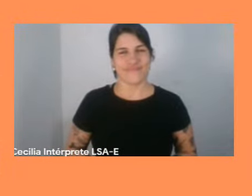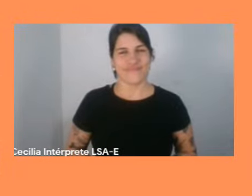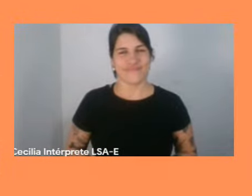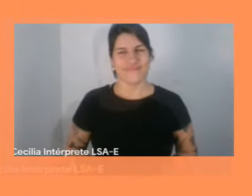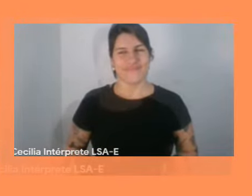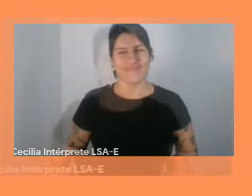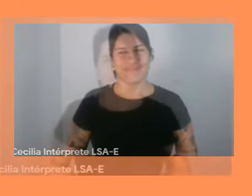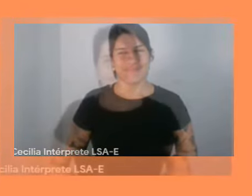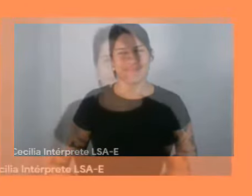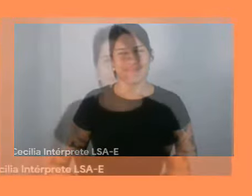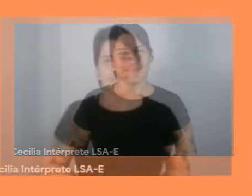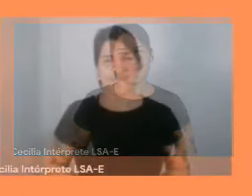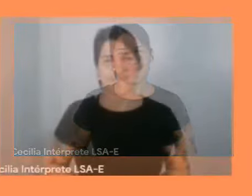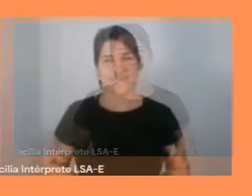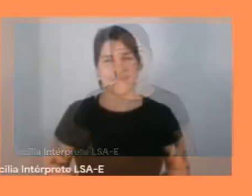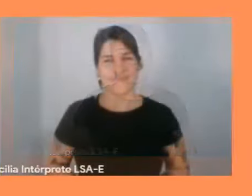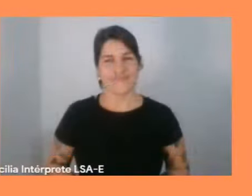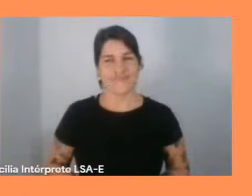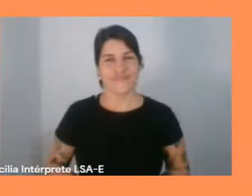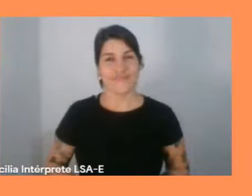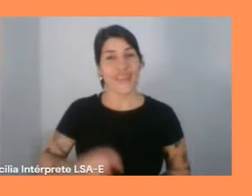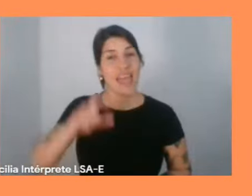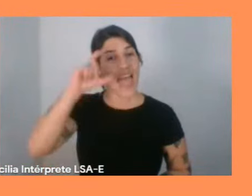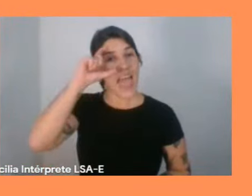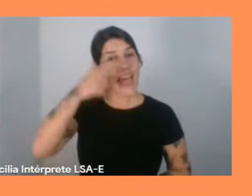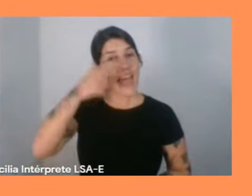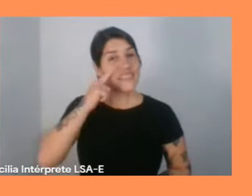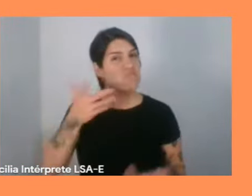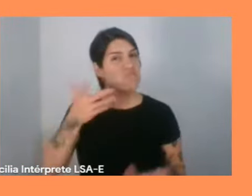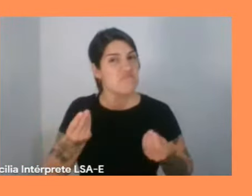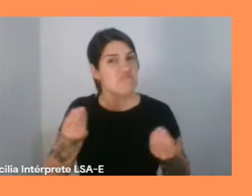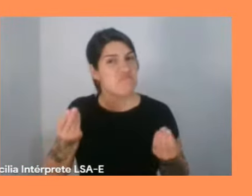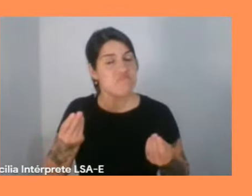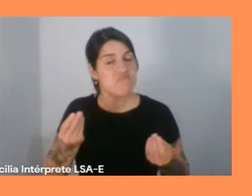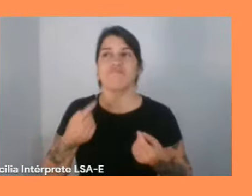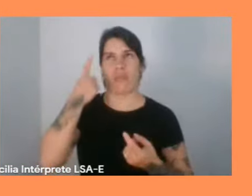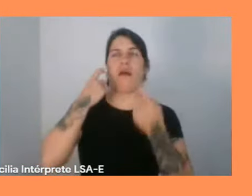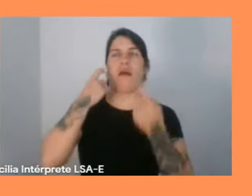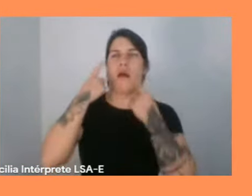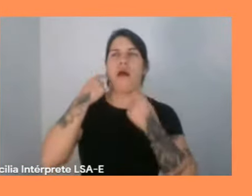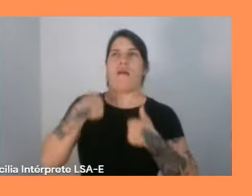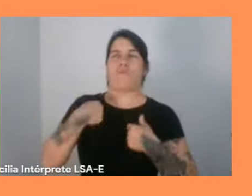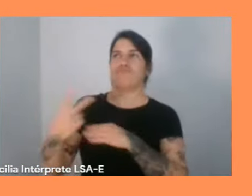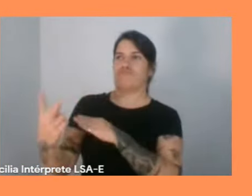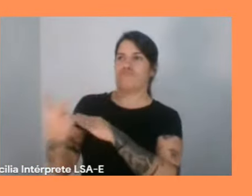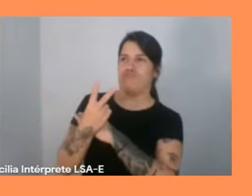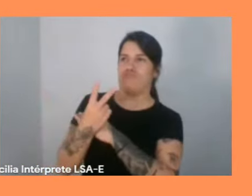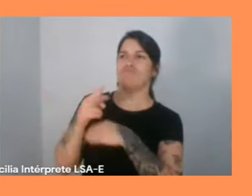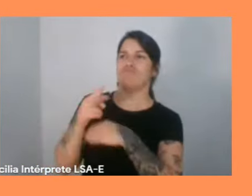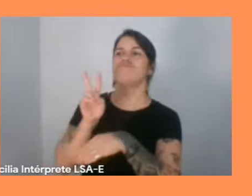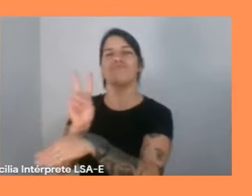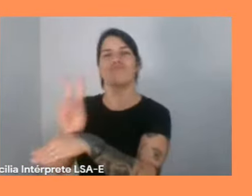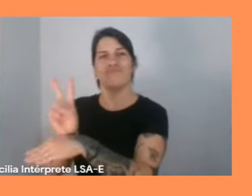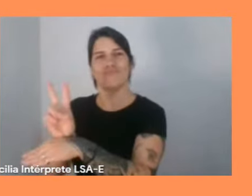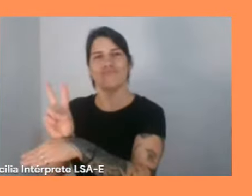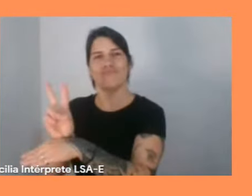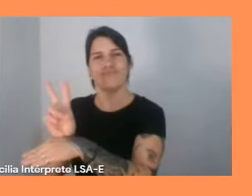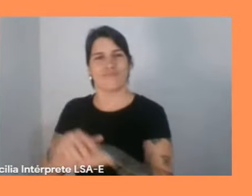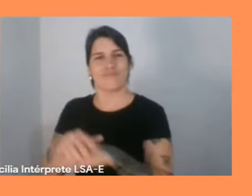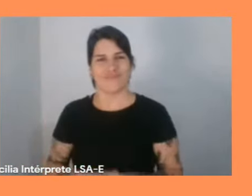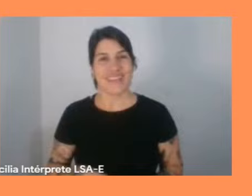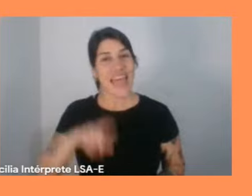ESI es aprender a cuidar y a cuidarnos. La ESI enseña que el cuidado es condición para